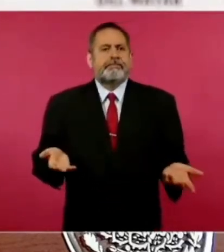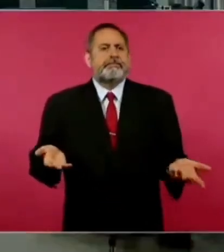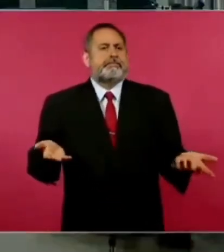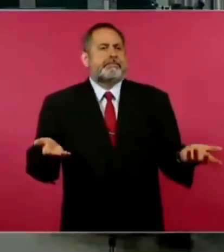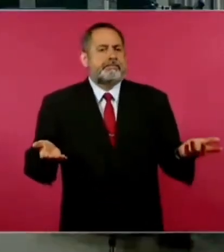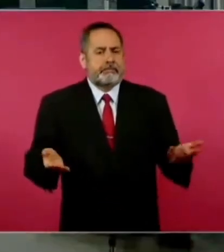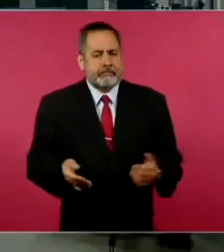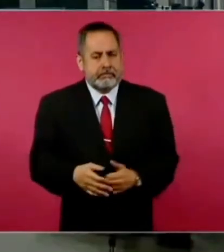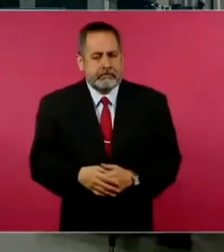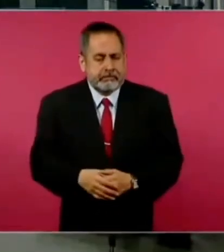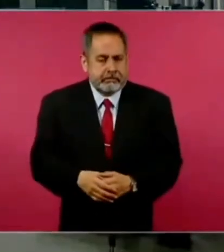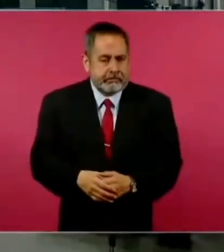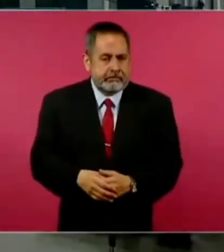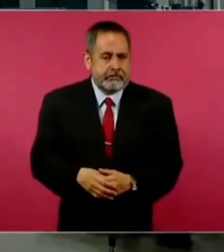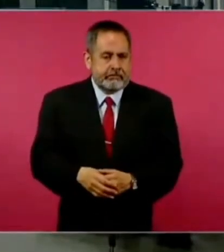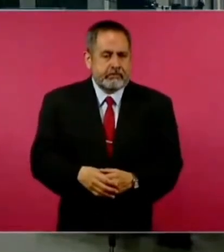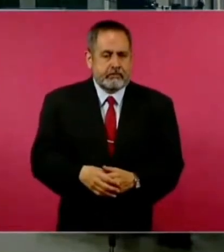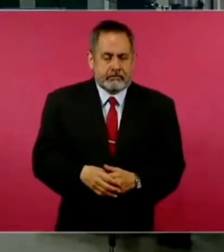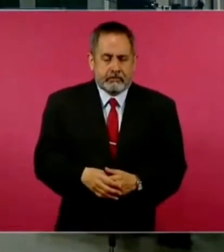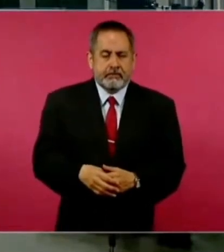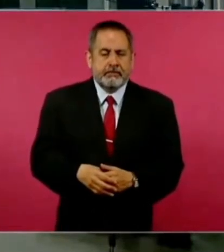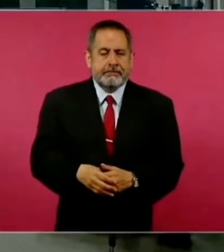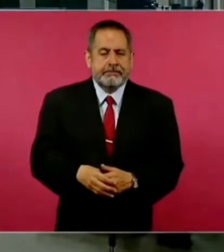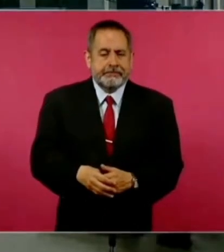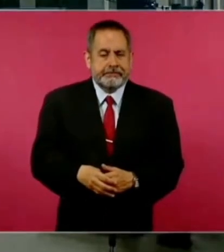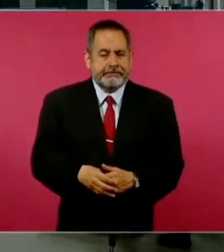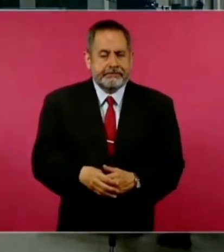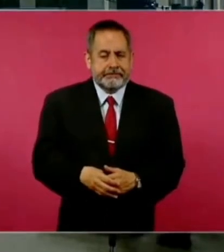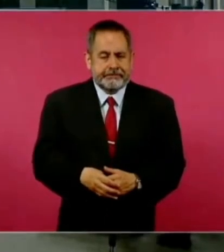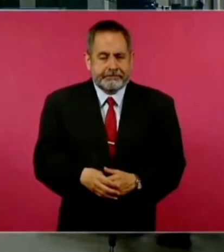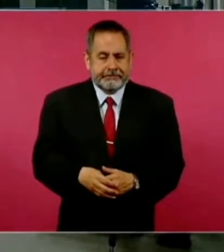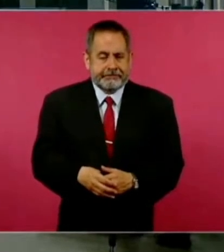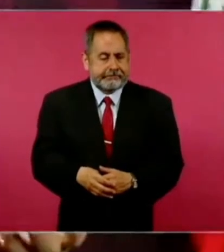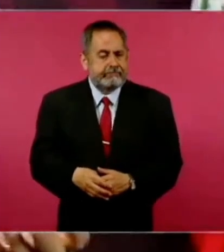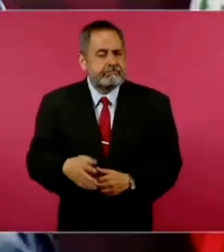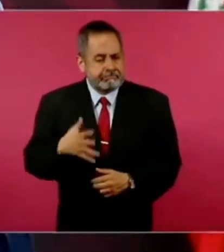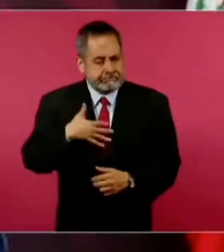Entonces, ya hemos visto,